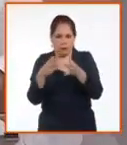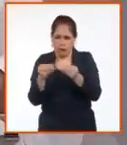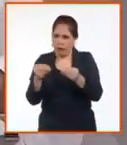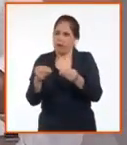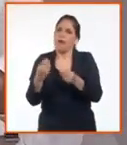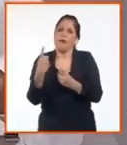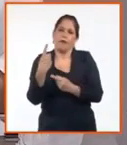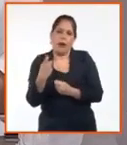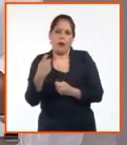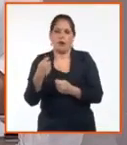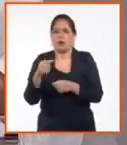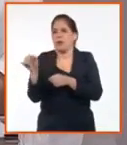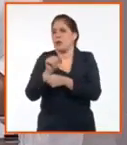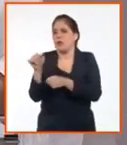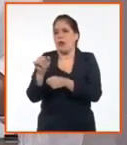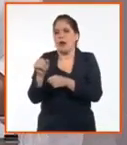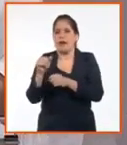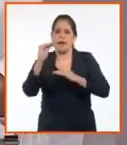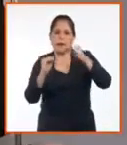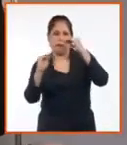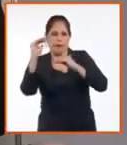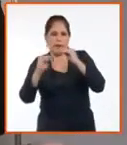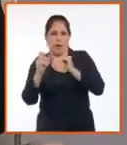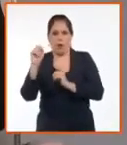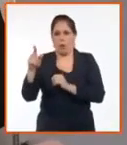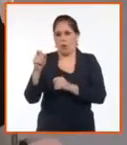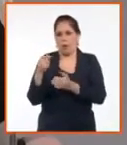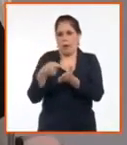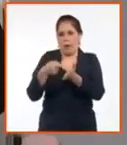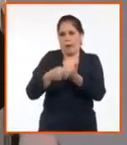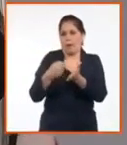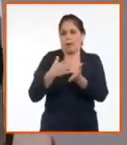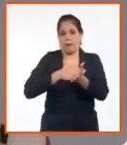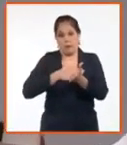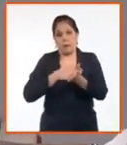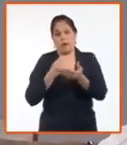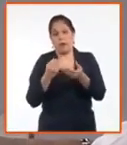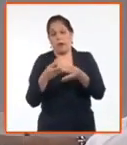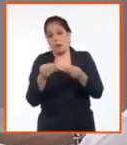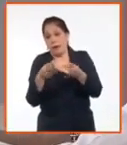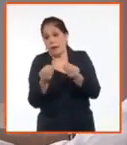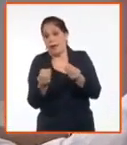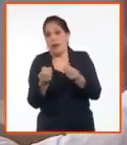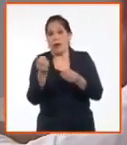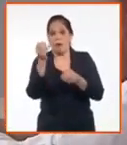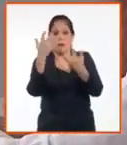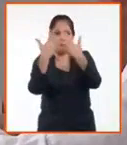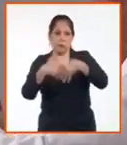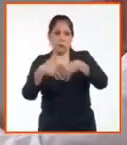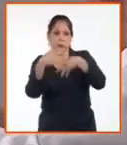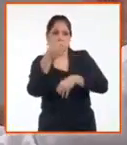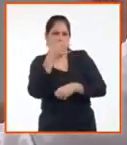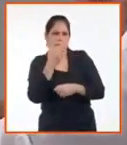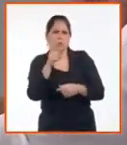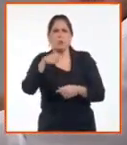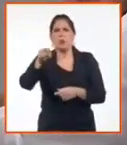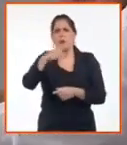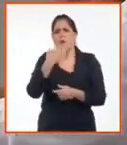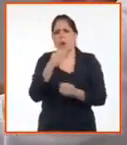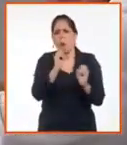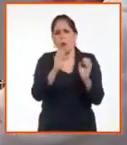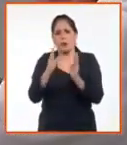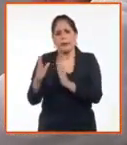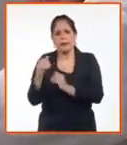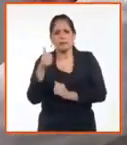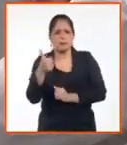hay tanta inestabilidad en el propio suministro de esa de esas materias primas de qué manera se ha ido organizando para